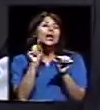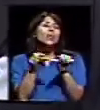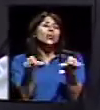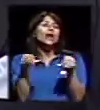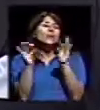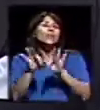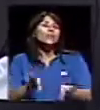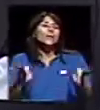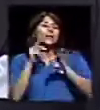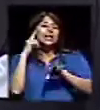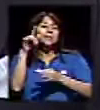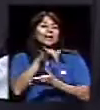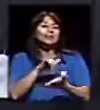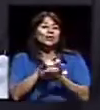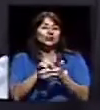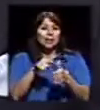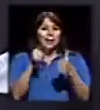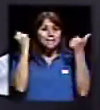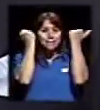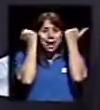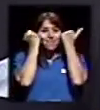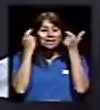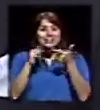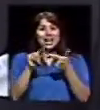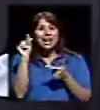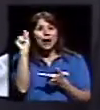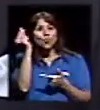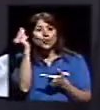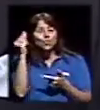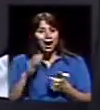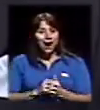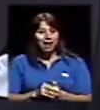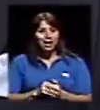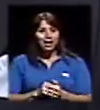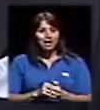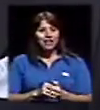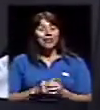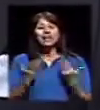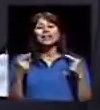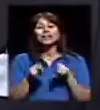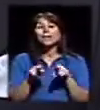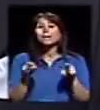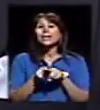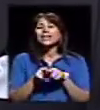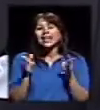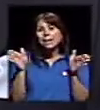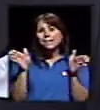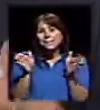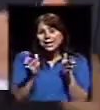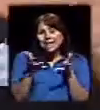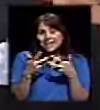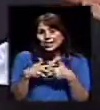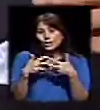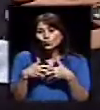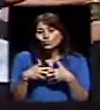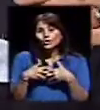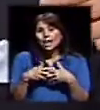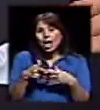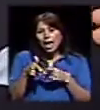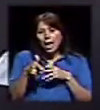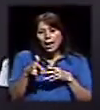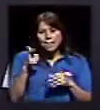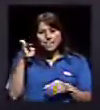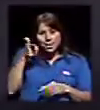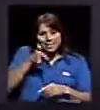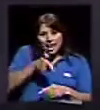la Uruca, ¿verdad? Paulatino, y de la pequeña industria metalmecánica y mecánica de, más bien digamos, de